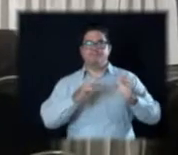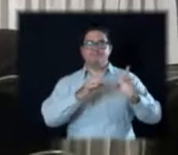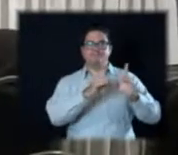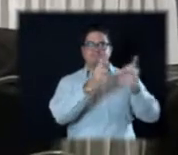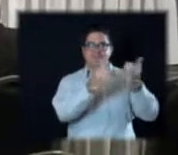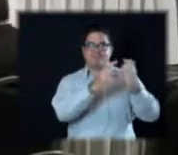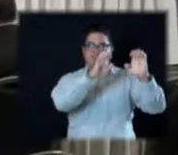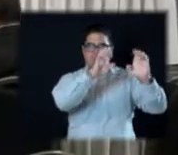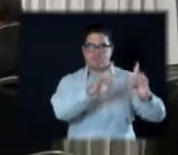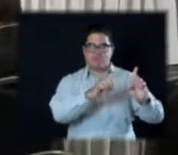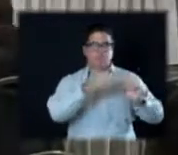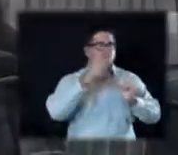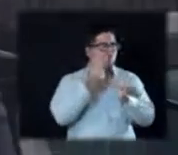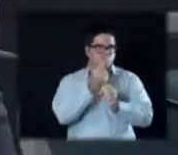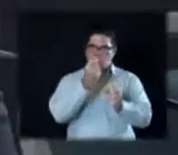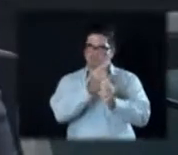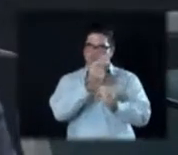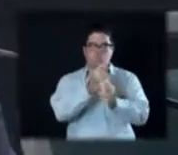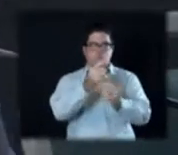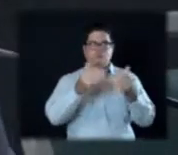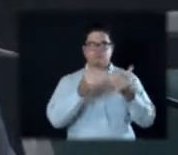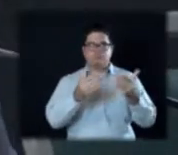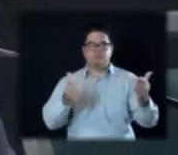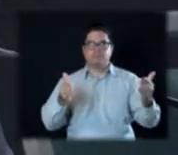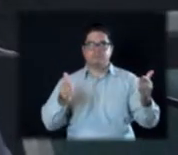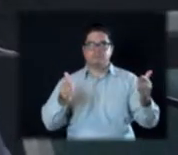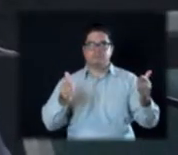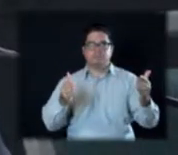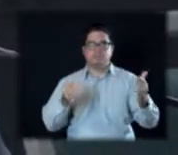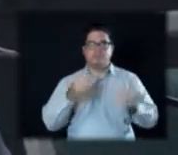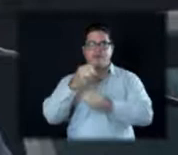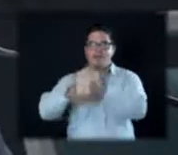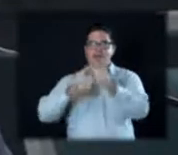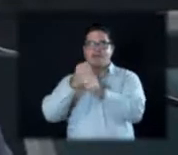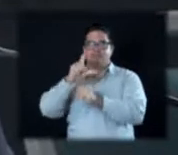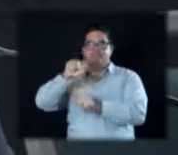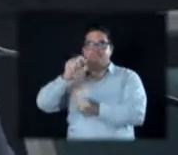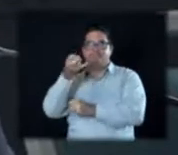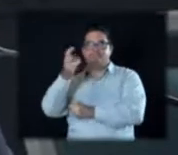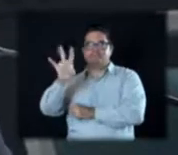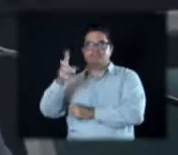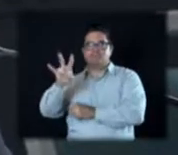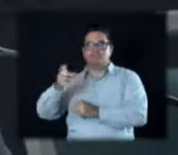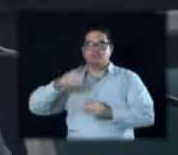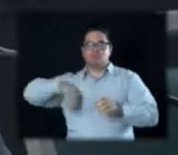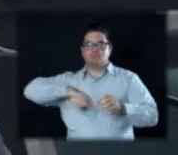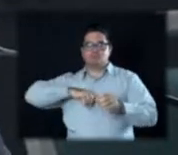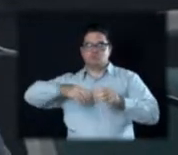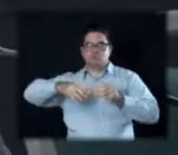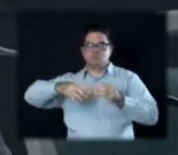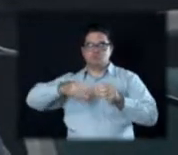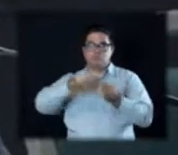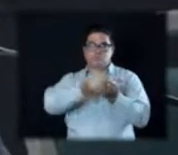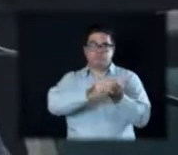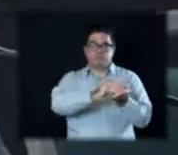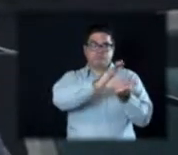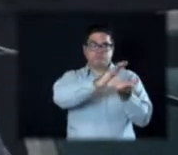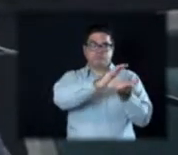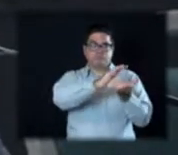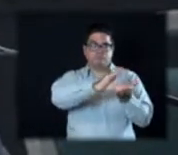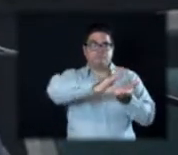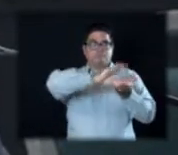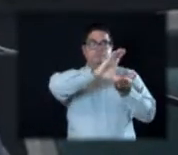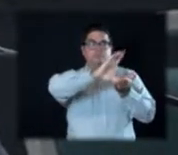el exceso de gastos que suceden a final de año. Esa es la razón por la cual en 2017 nosotros incluimos en